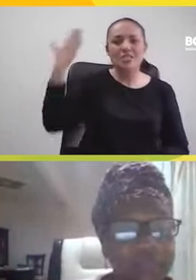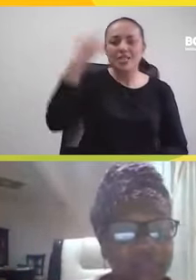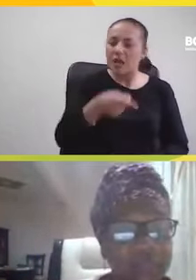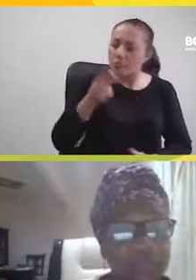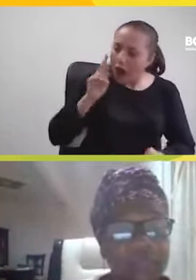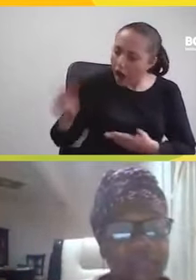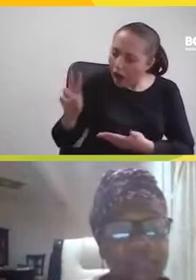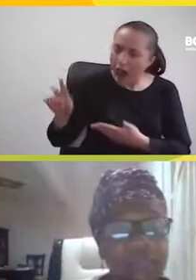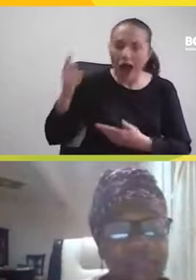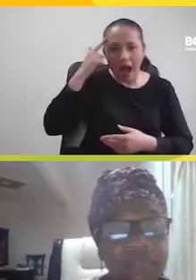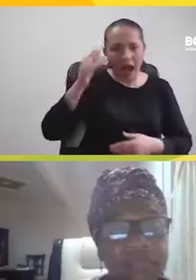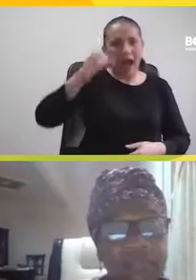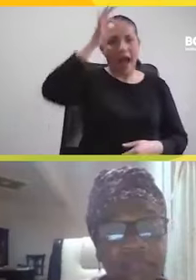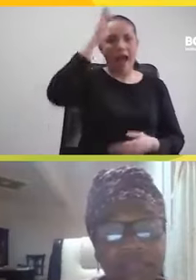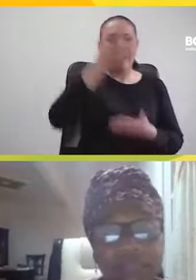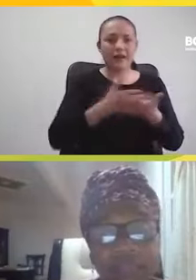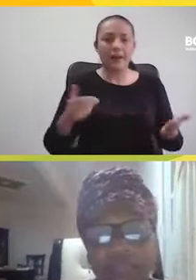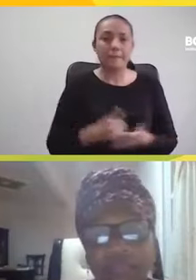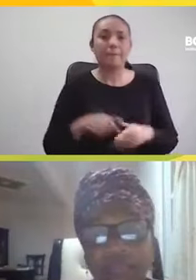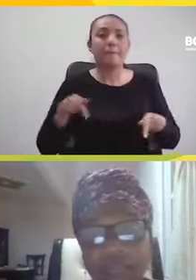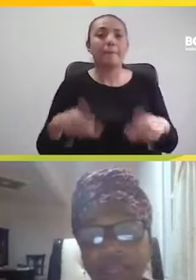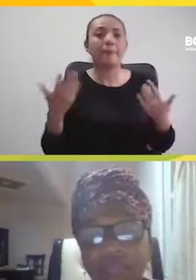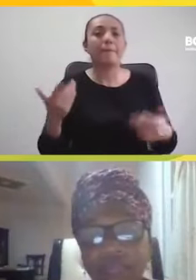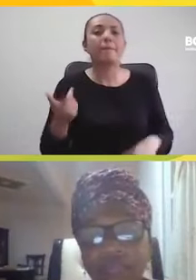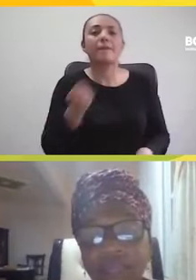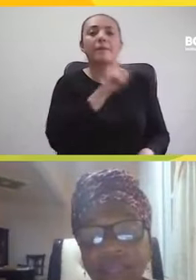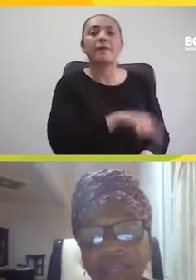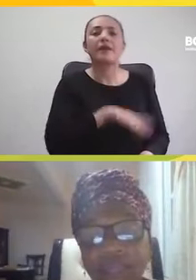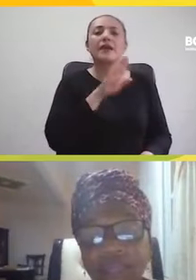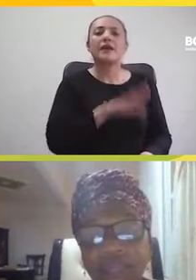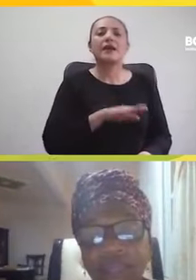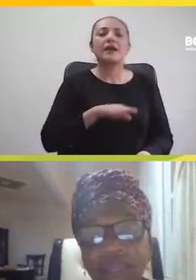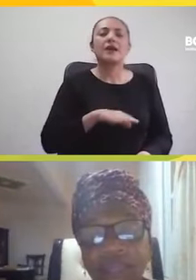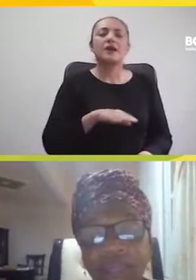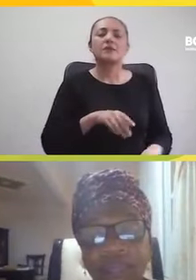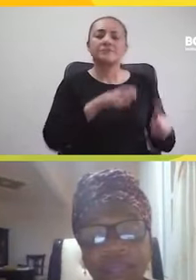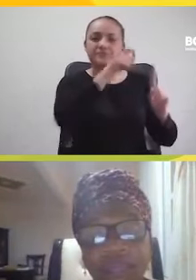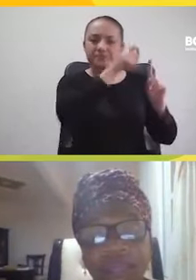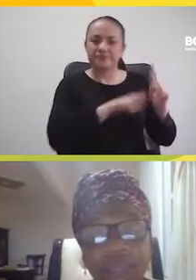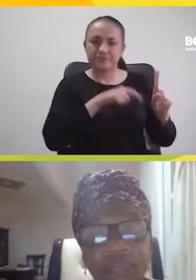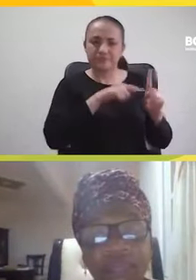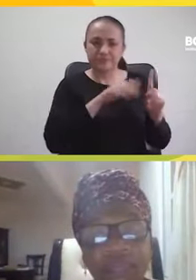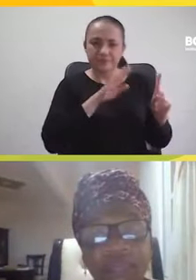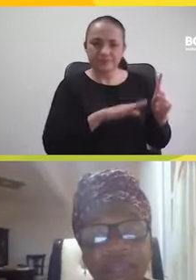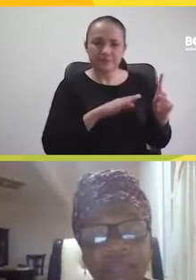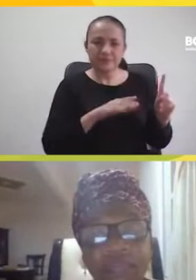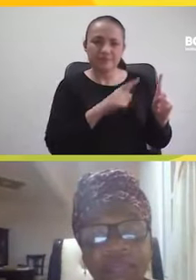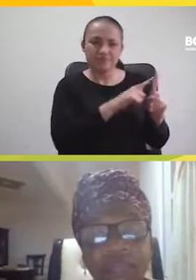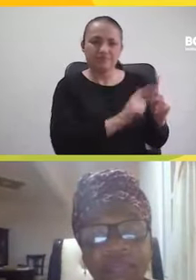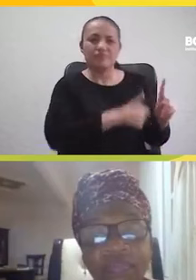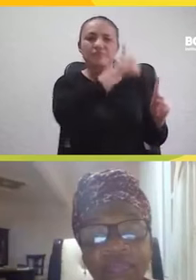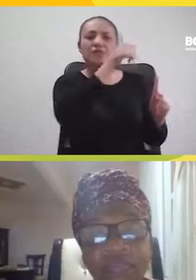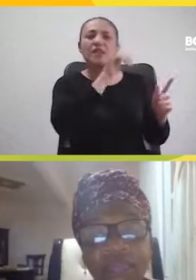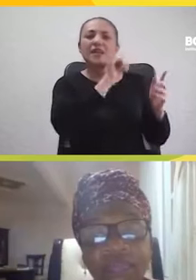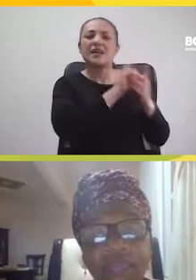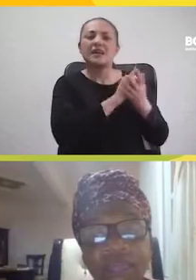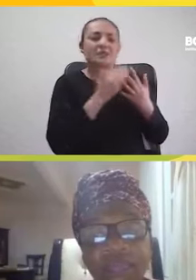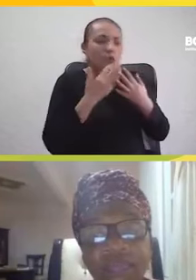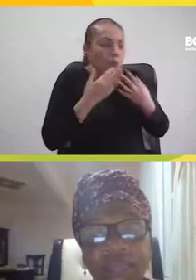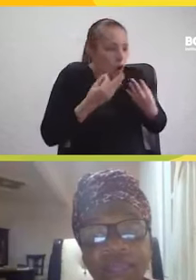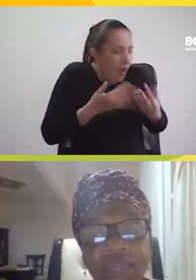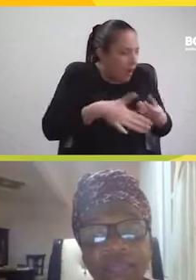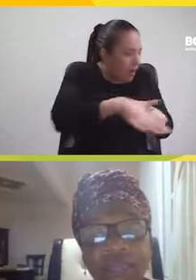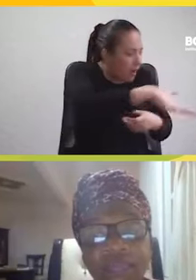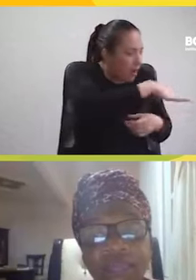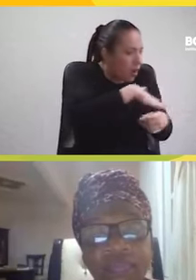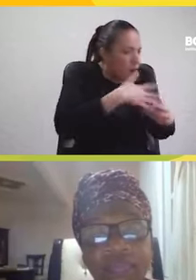Zapata Olivella es el padre entre nosotros de lo que yo considero es el realismo místico. Sí, en la